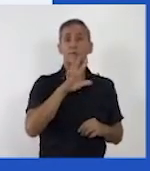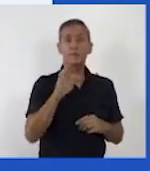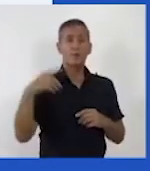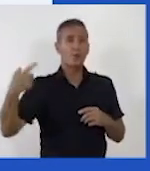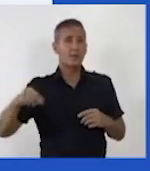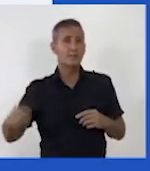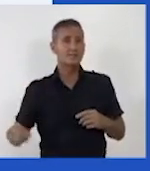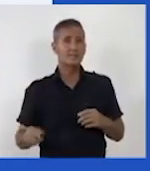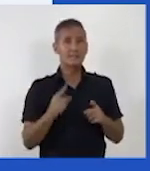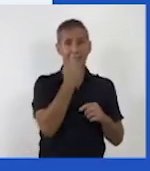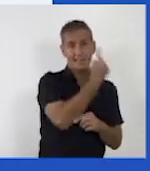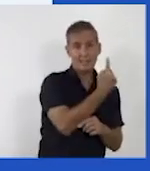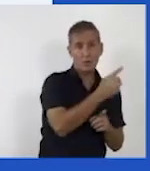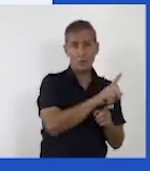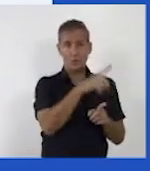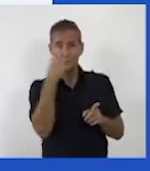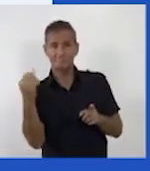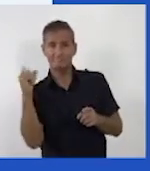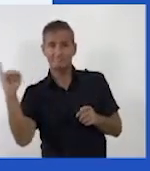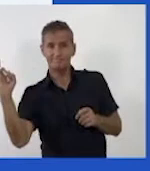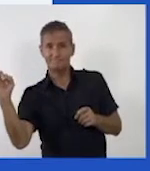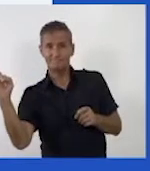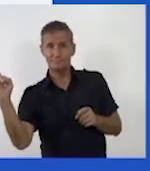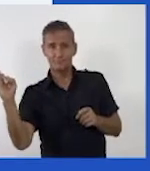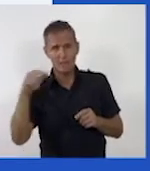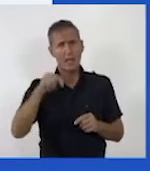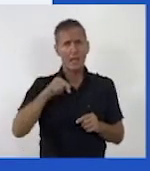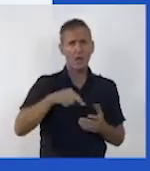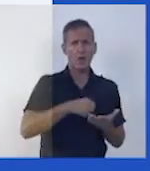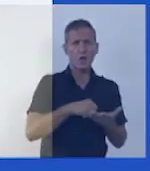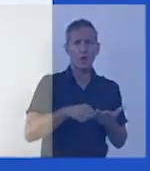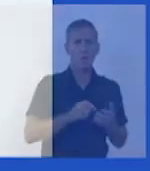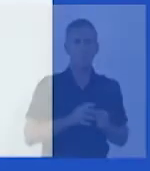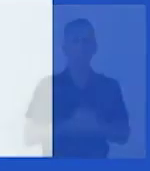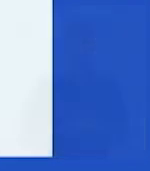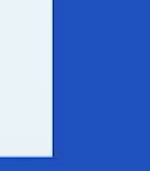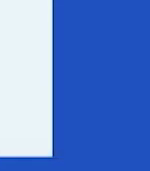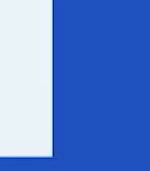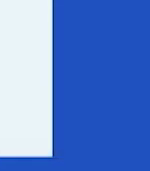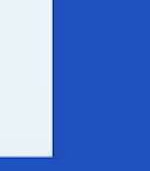ejercicios del 1 al 7 copian ahora esta orden copia